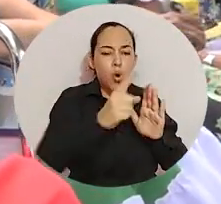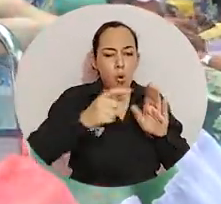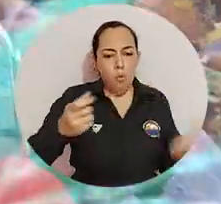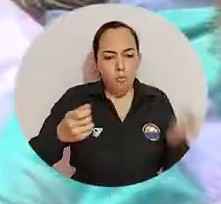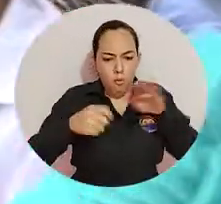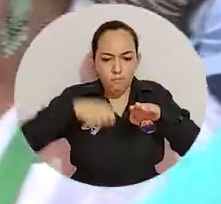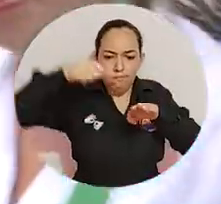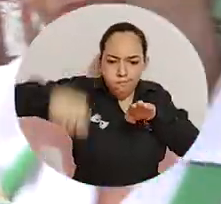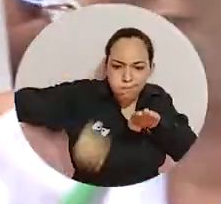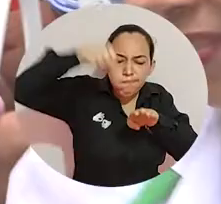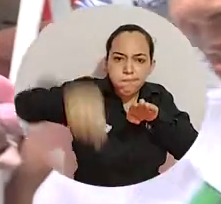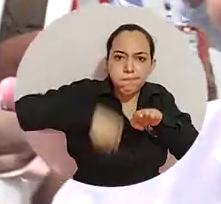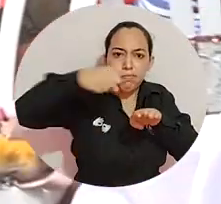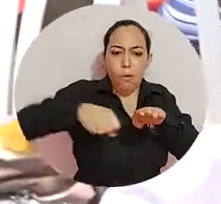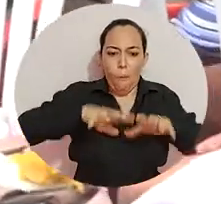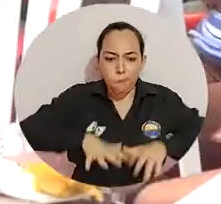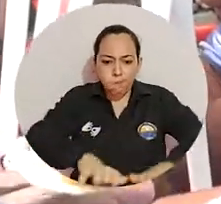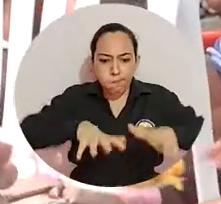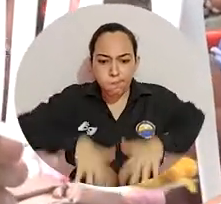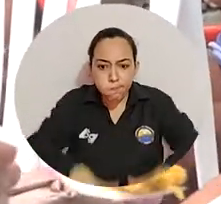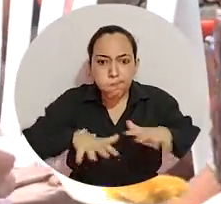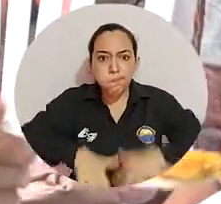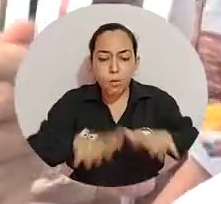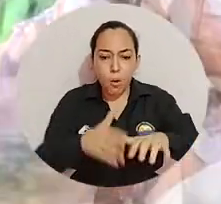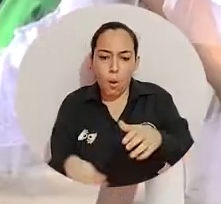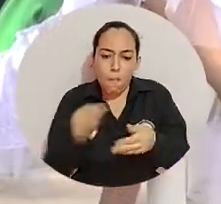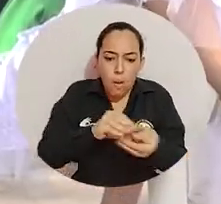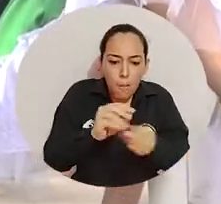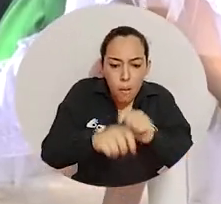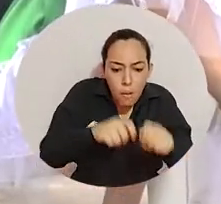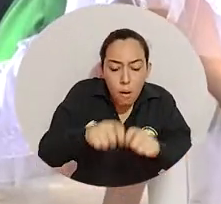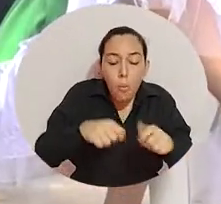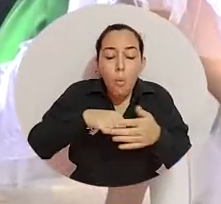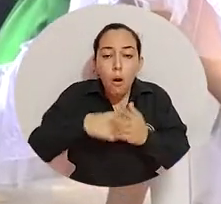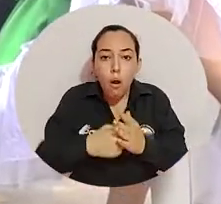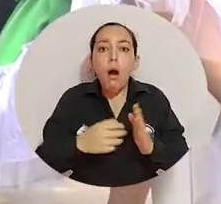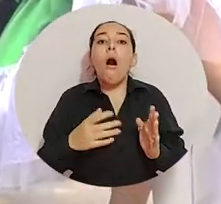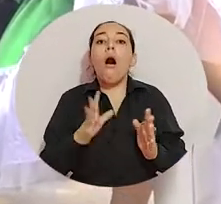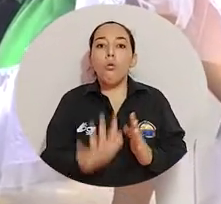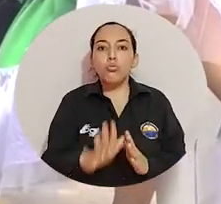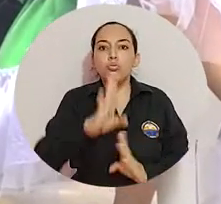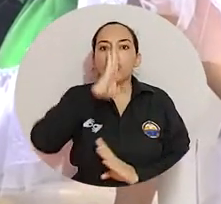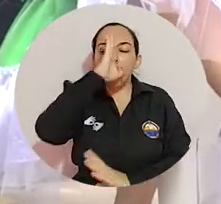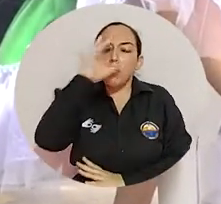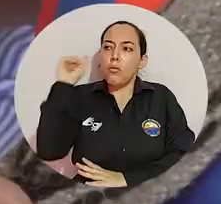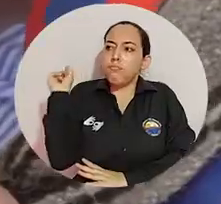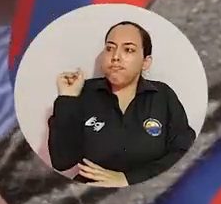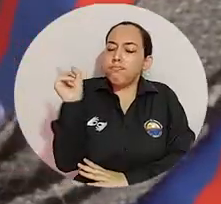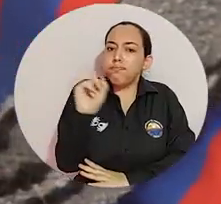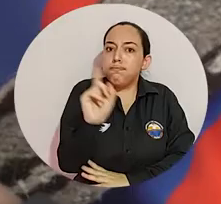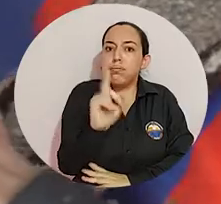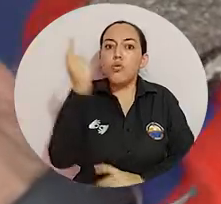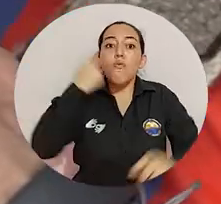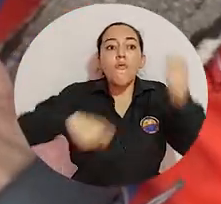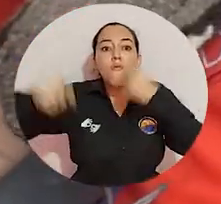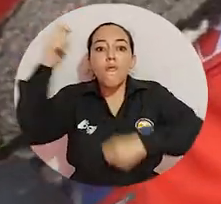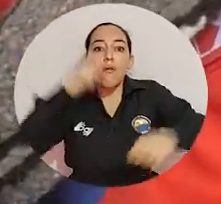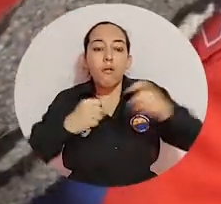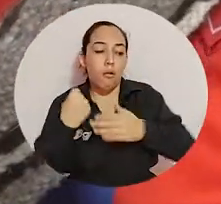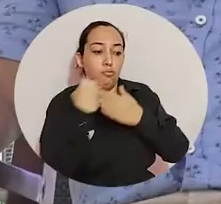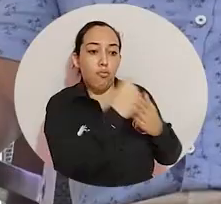amasarlo, envolverlo y cocinarlo y ensalzar la tenacidad de las matronas que con esta tradición han sido el sustento de sus